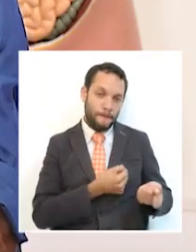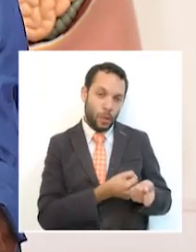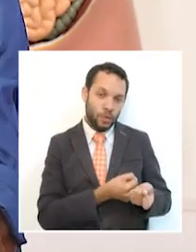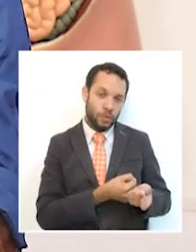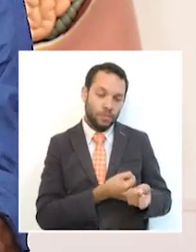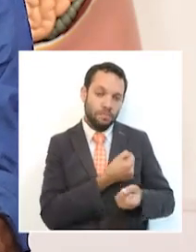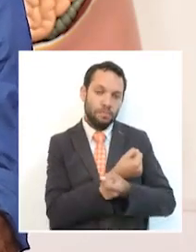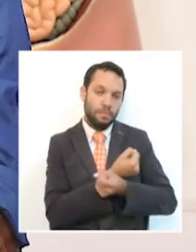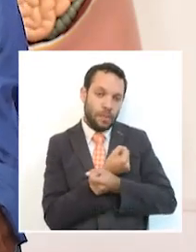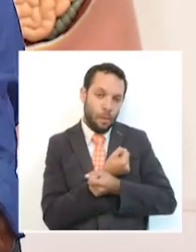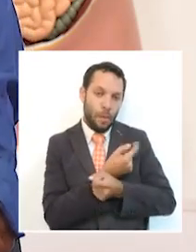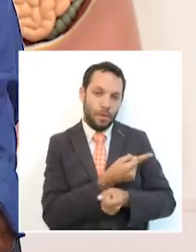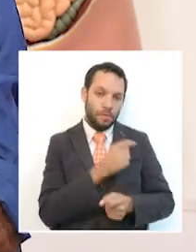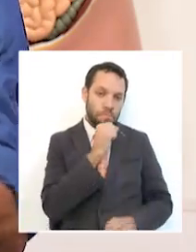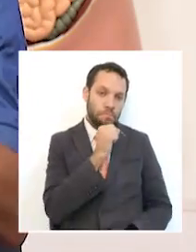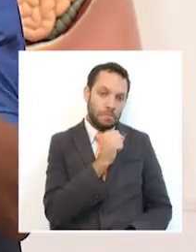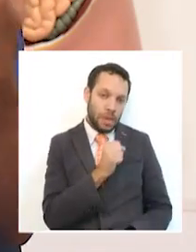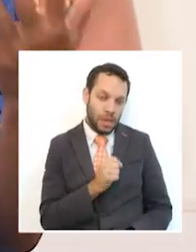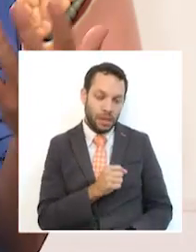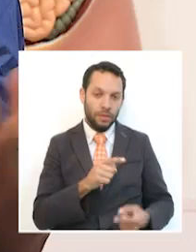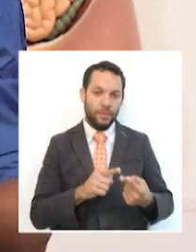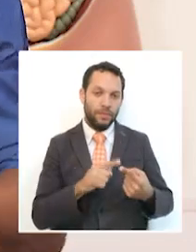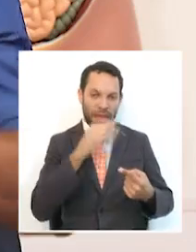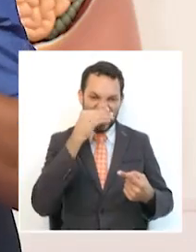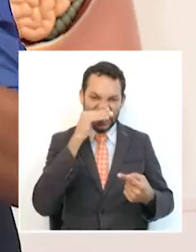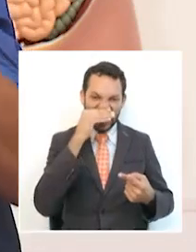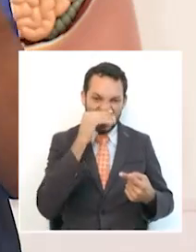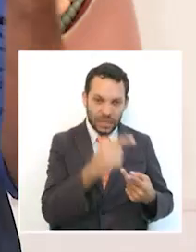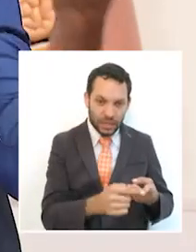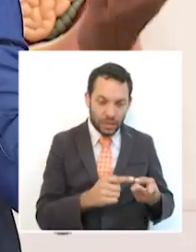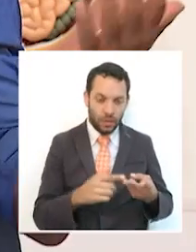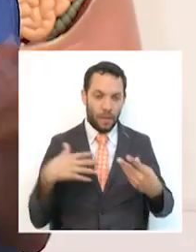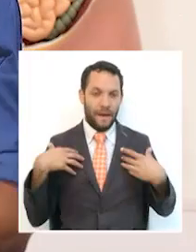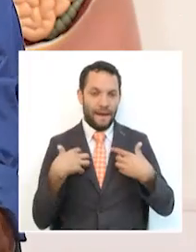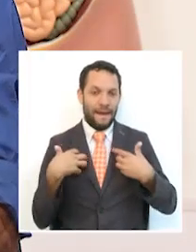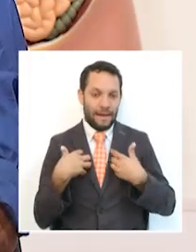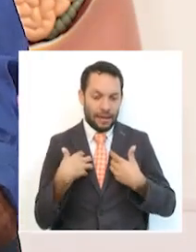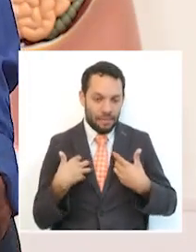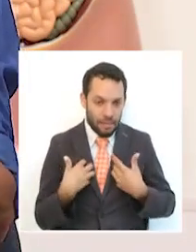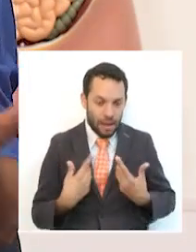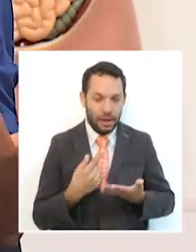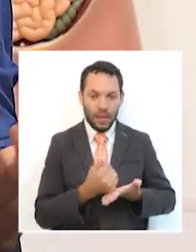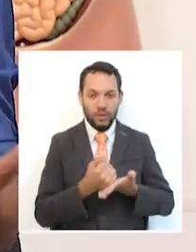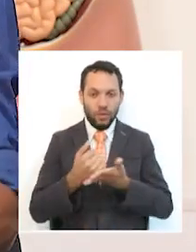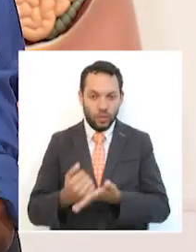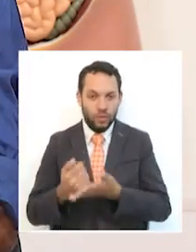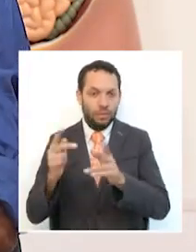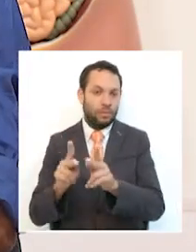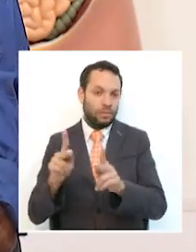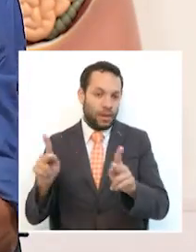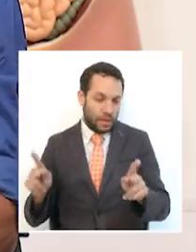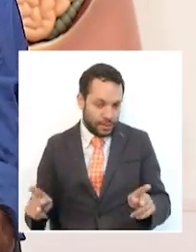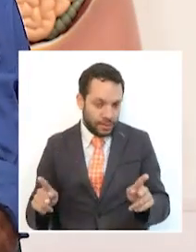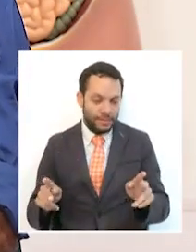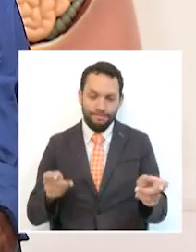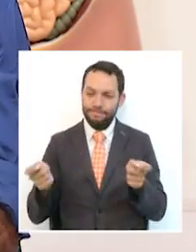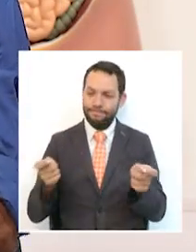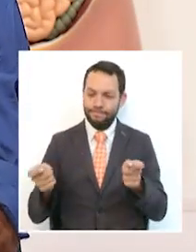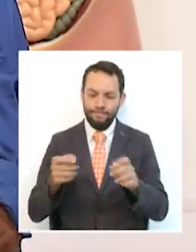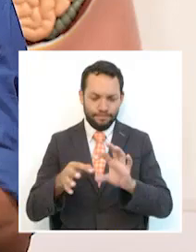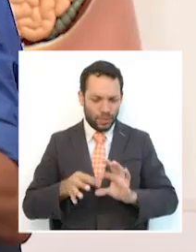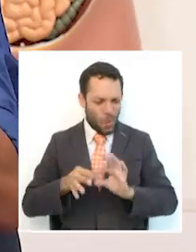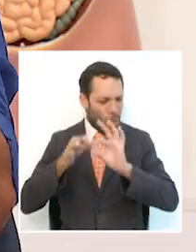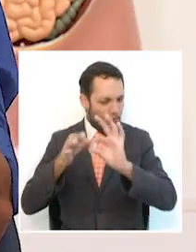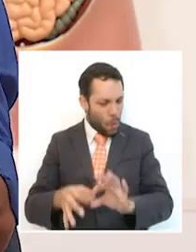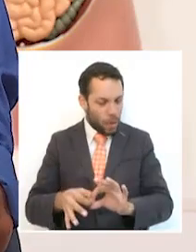niños tercero los animales y cuarto en la vegetación y quintos a ayudar a la humanidad porque esa es la meta última de las metas